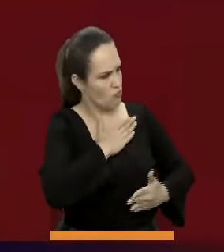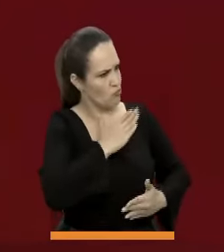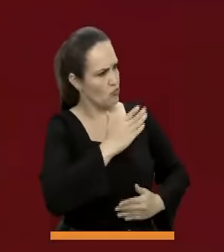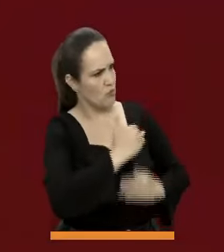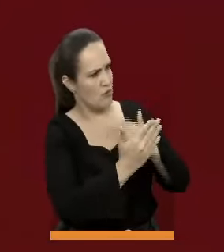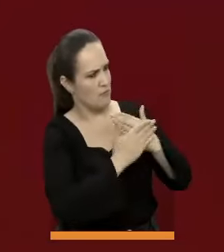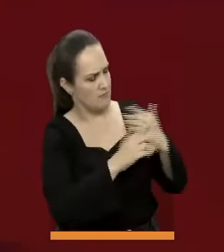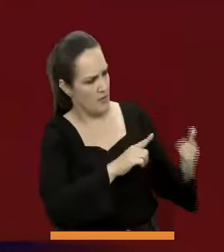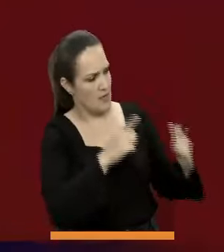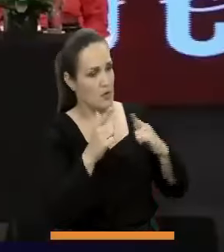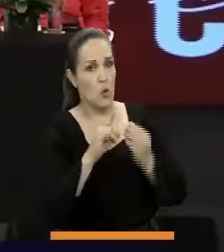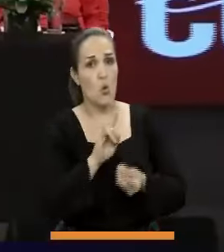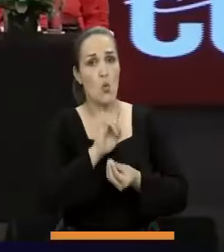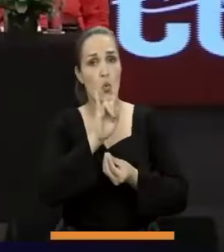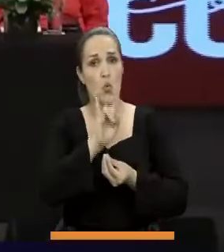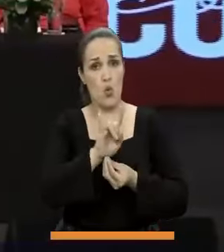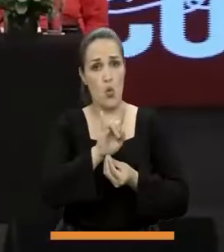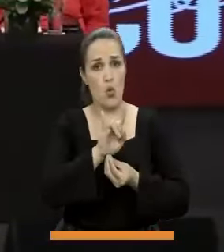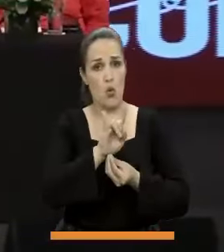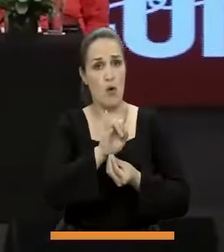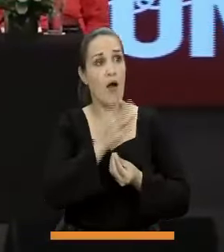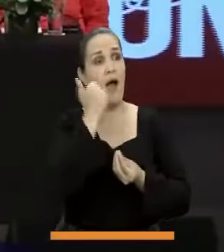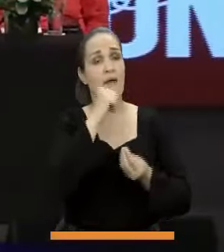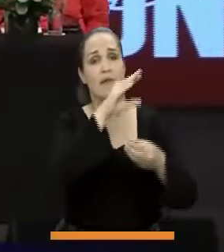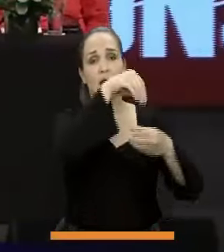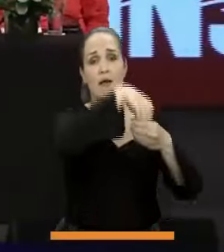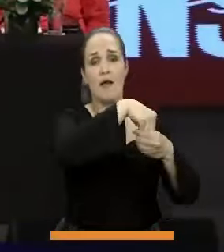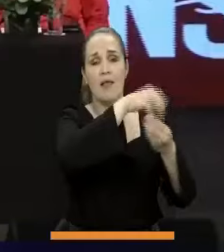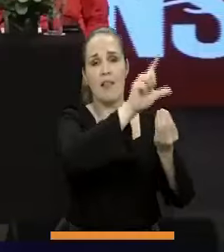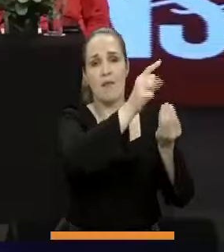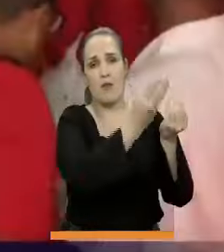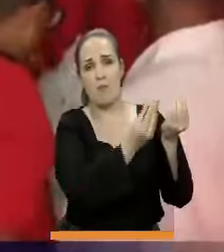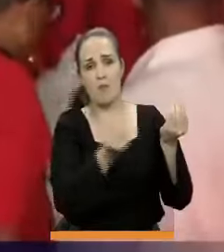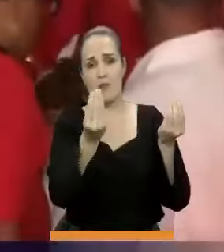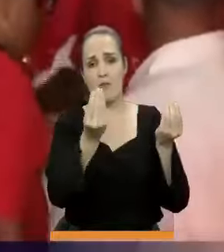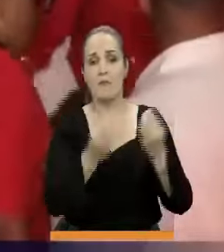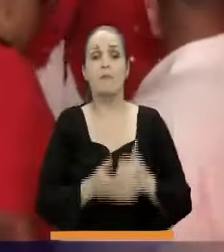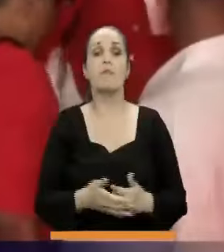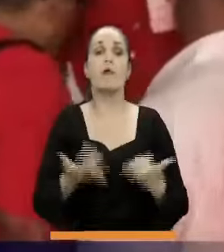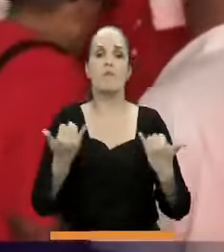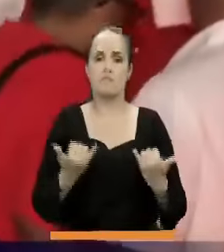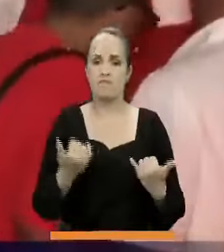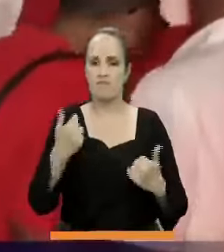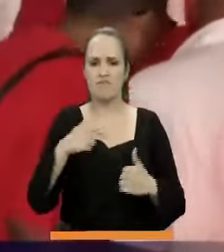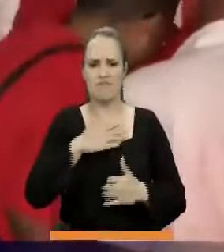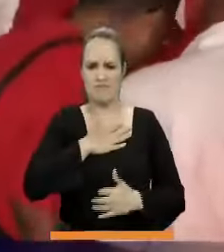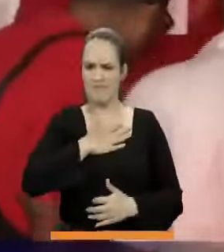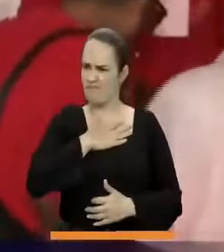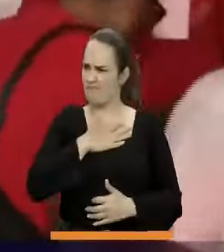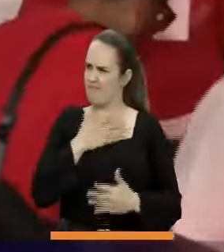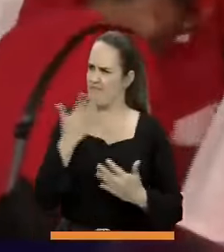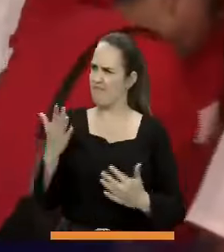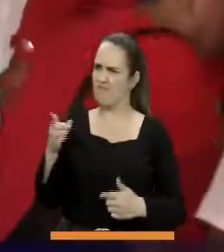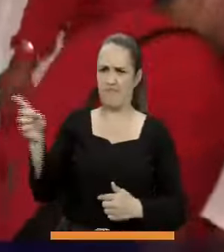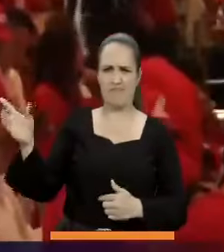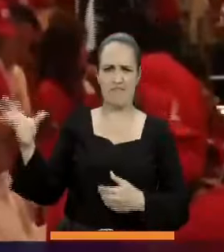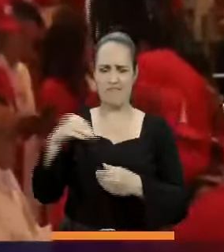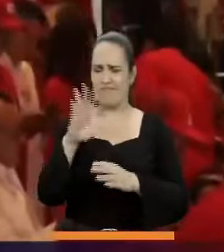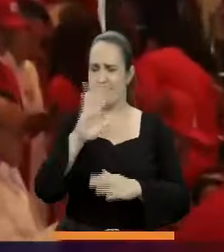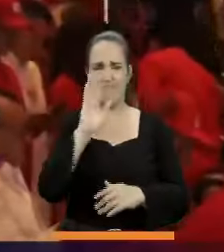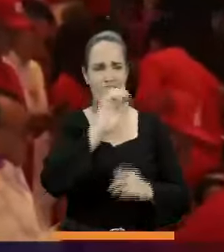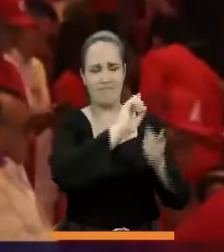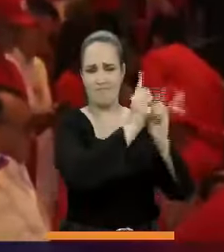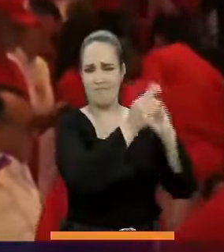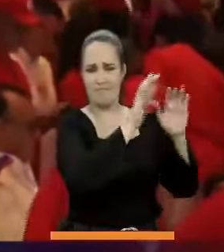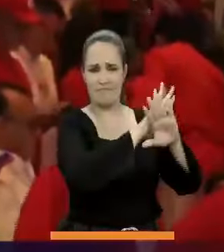la U tiene un origen liberal. La propuesta de Gaviria y la presencia de integrantes de otros partidos generó molestia entre quienes piden renovación y se